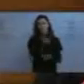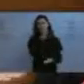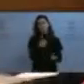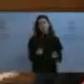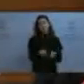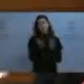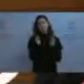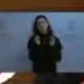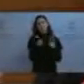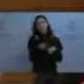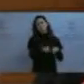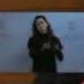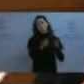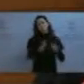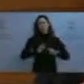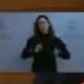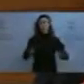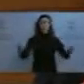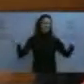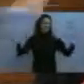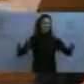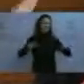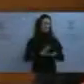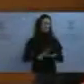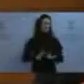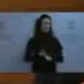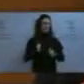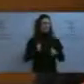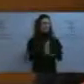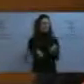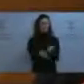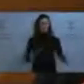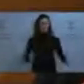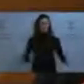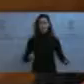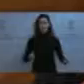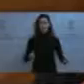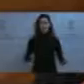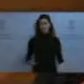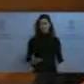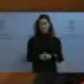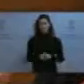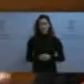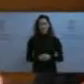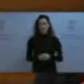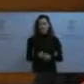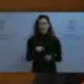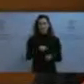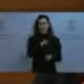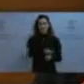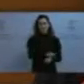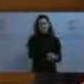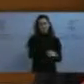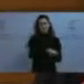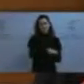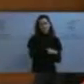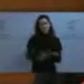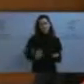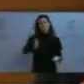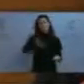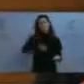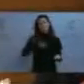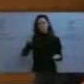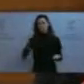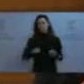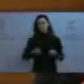y por no dar respuesta ni solución a los problemas. Y ya que habla usted del señor alcalde de Cangas de